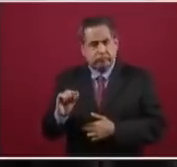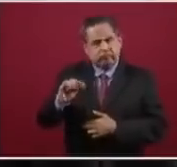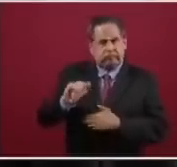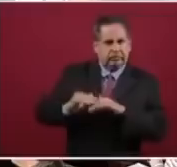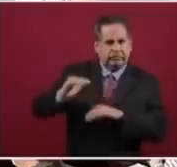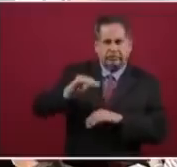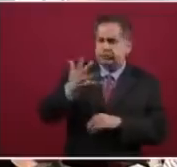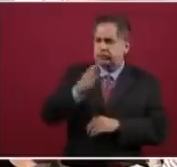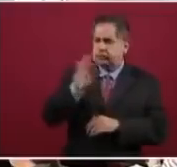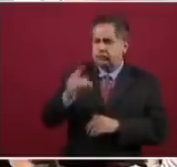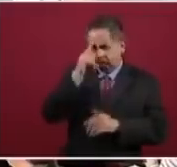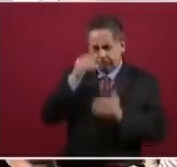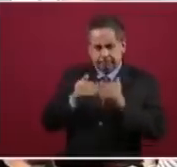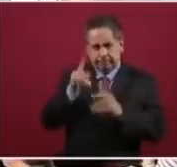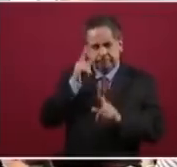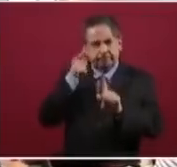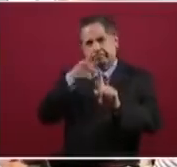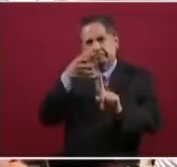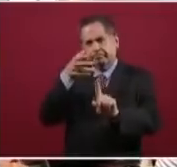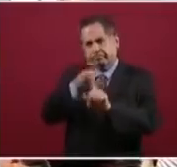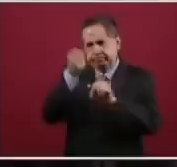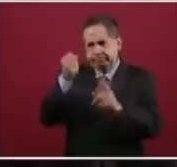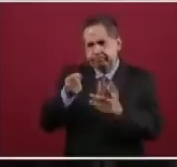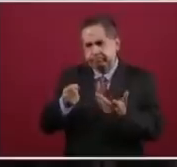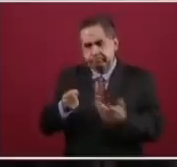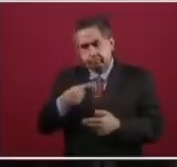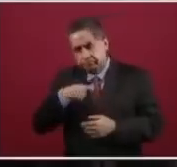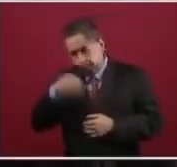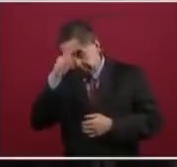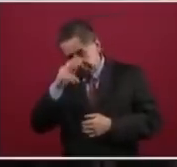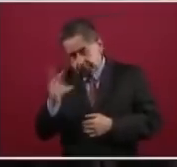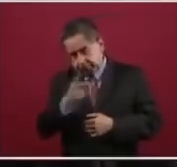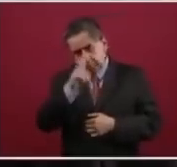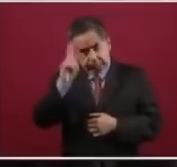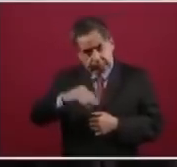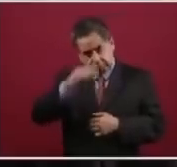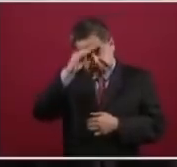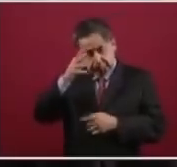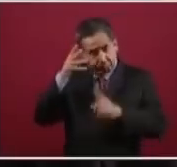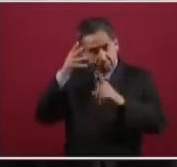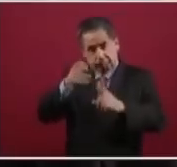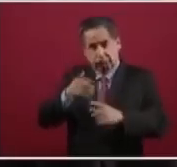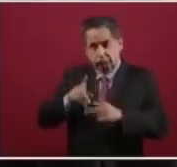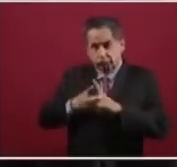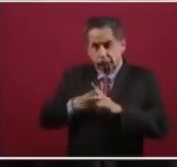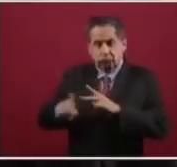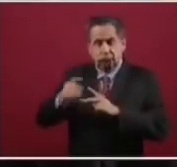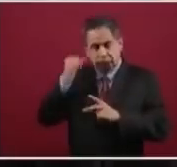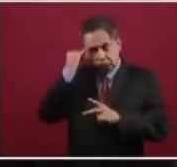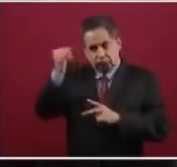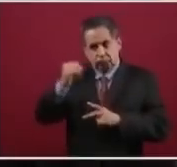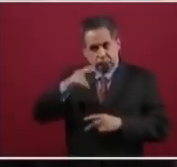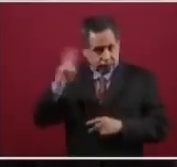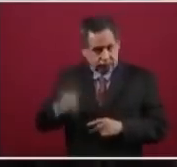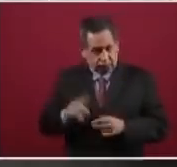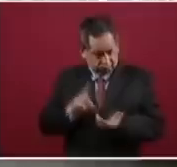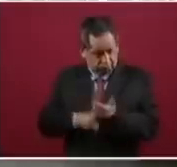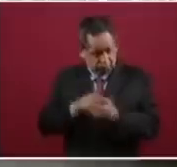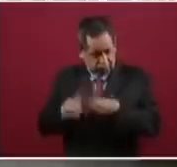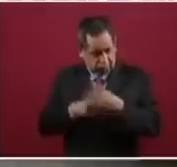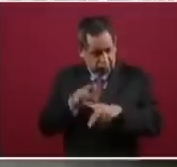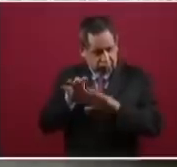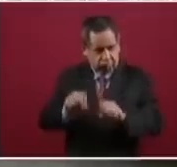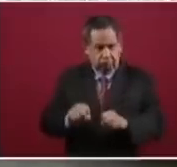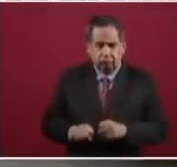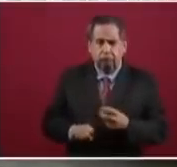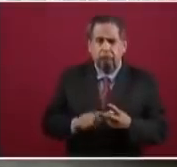5% quiero preguntar qué tan realista sigue siendo esta meta del original del sexenio y por otro